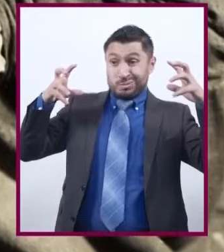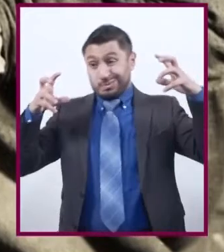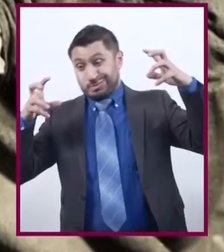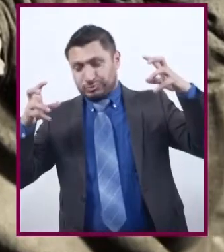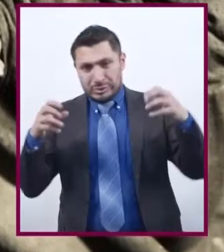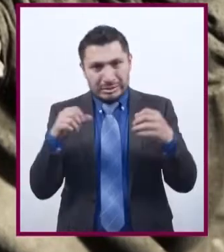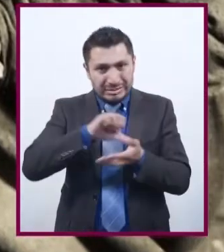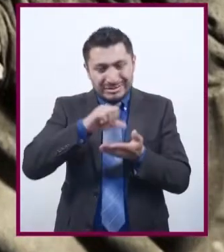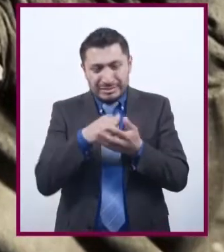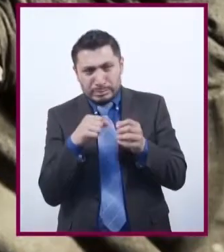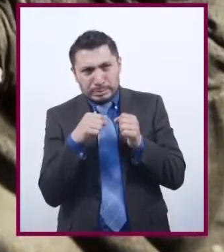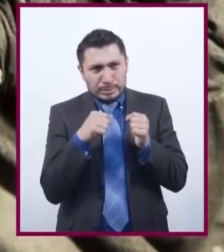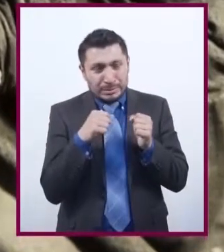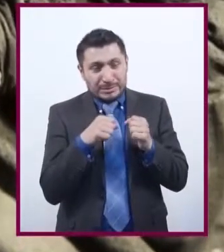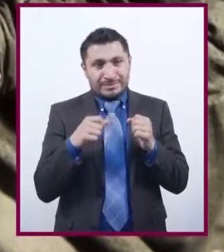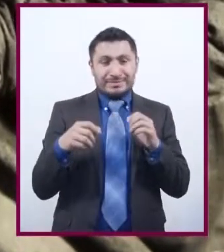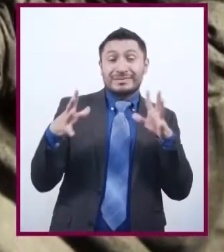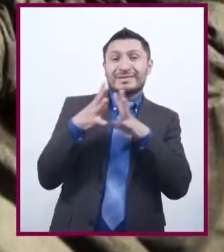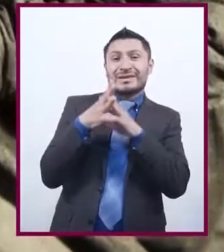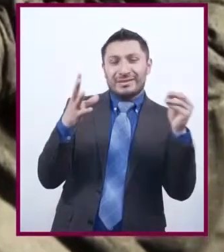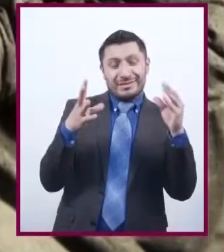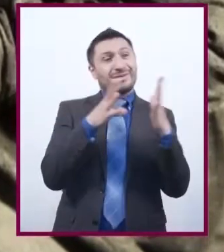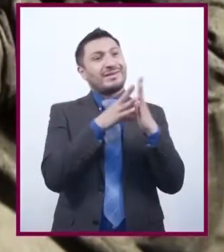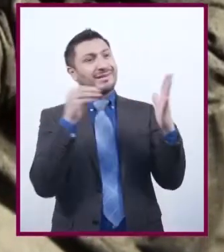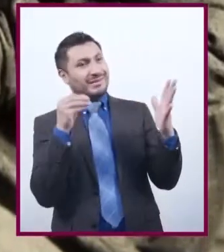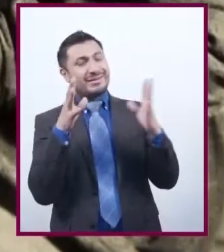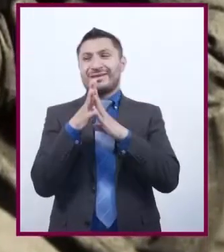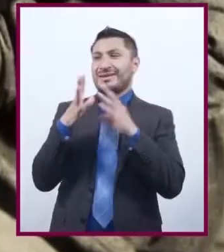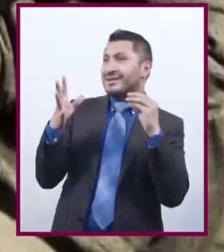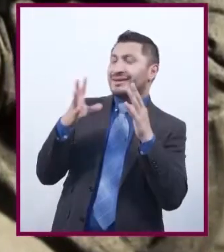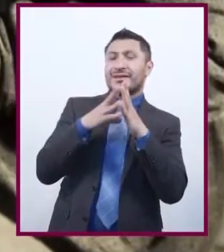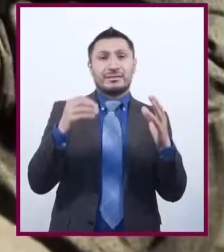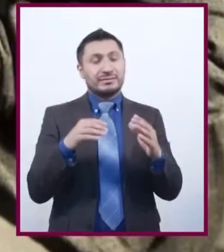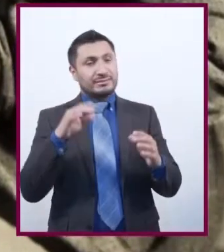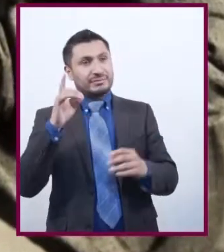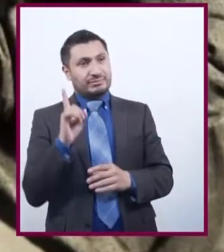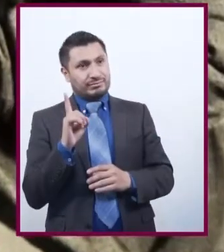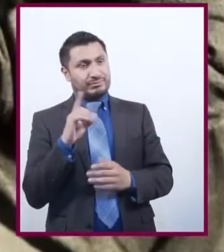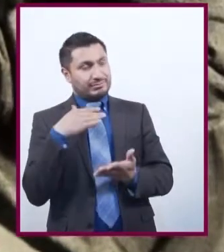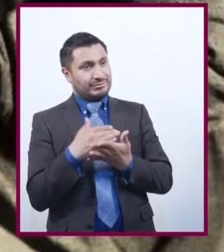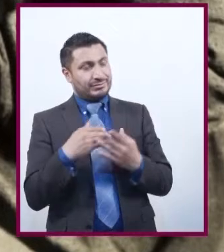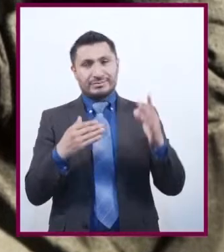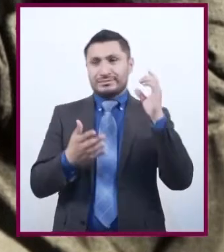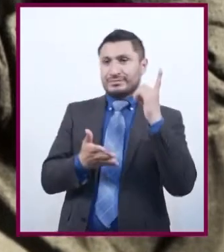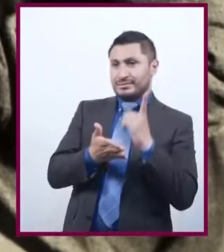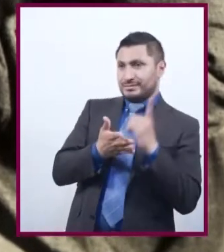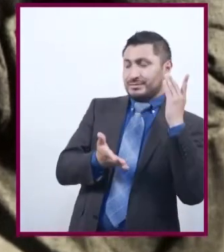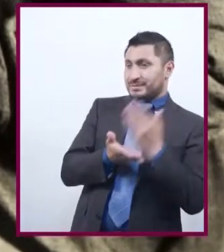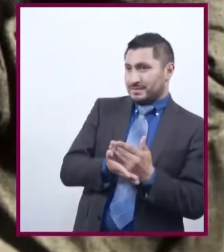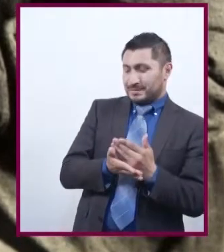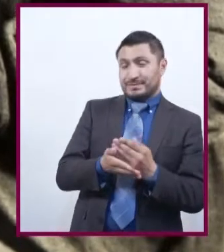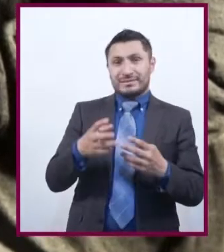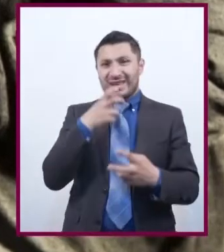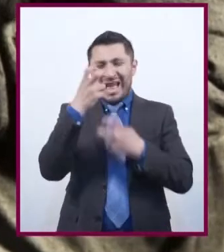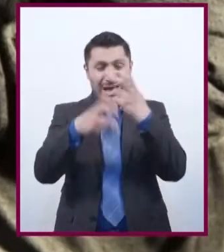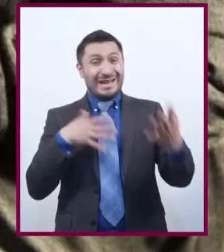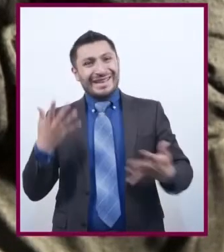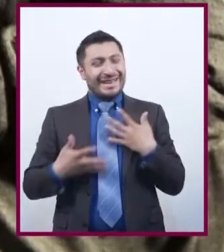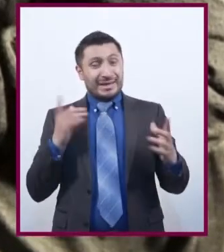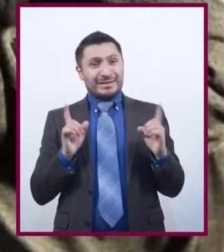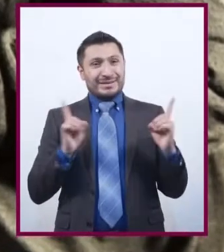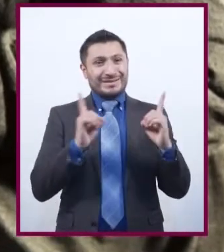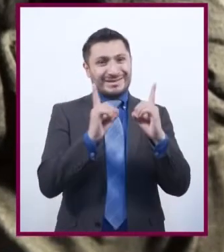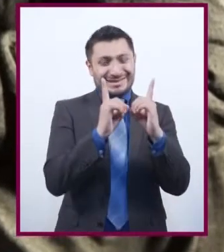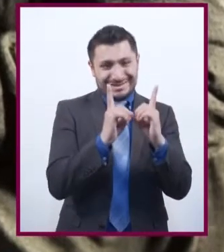hacia él y el monstruo vino a su encuentro remedando todos sus gestos y deteniéndose cuando él se detenía gritó alegremente